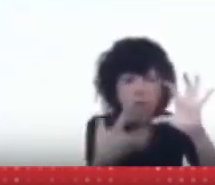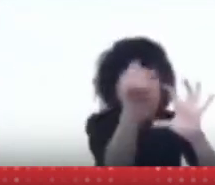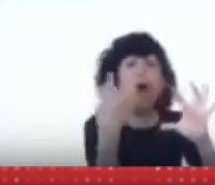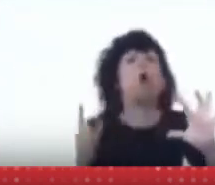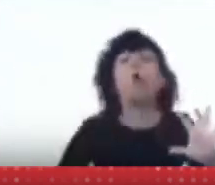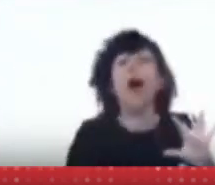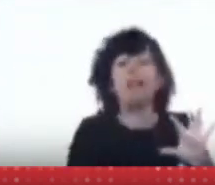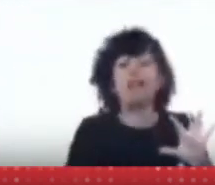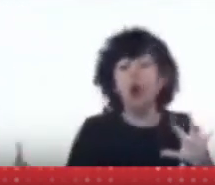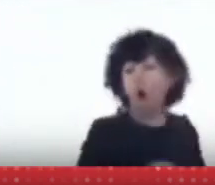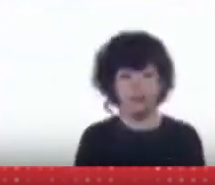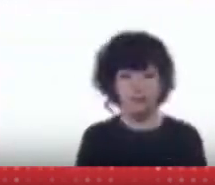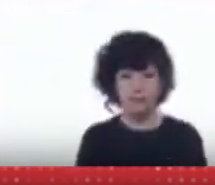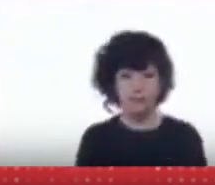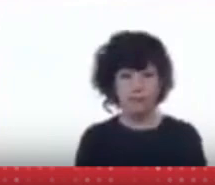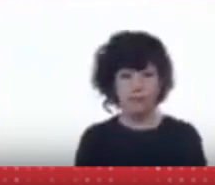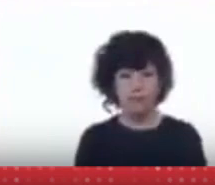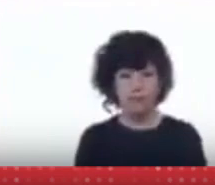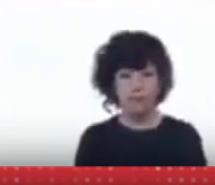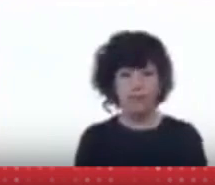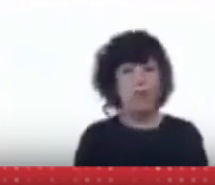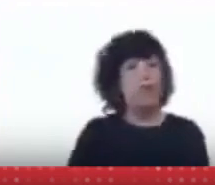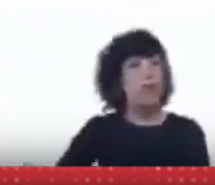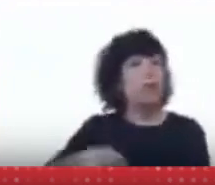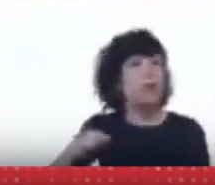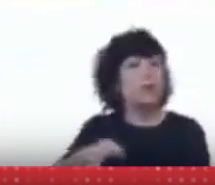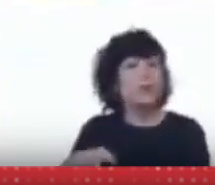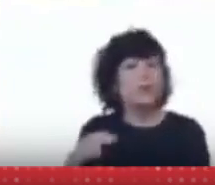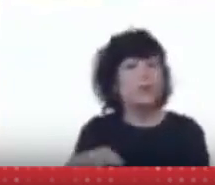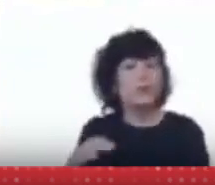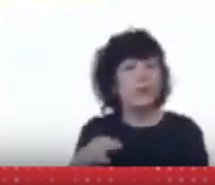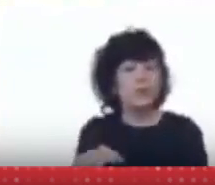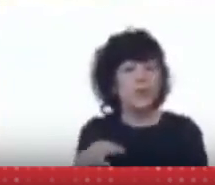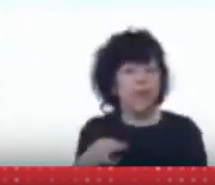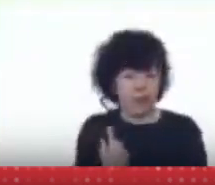oportunidades. La vida, nuestra vida,